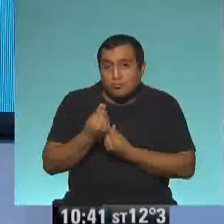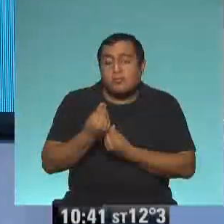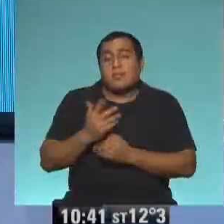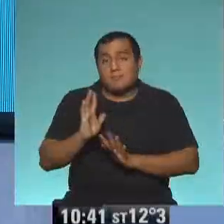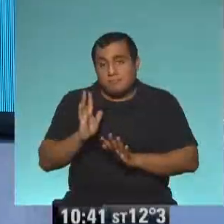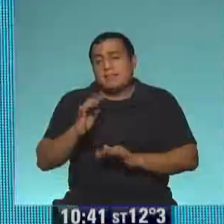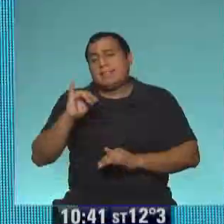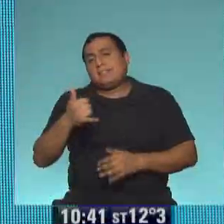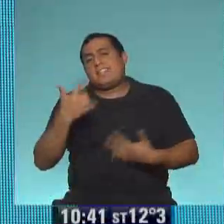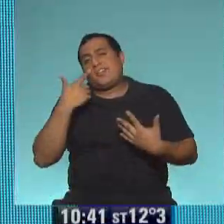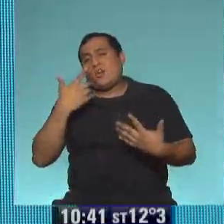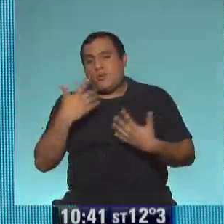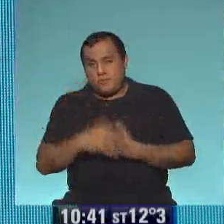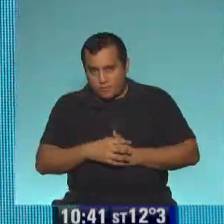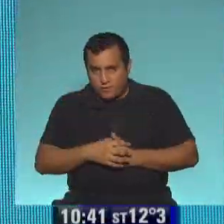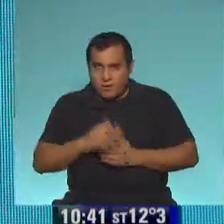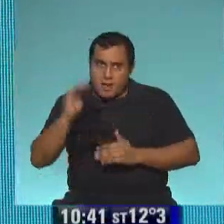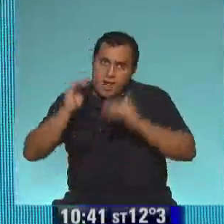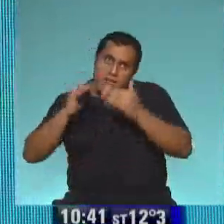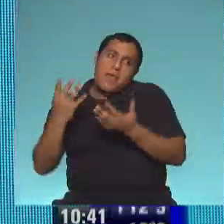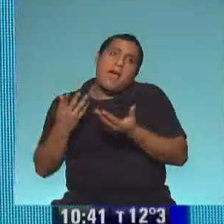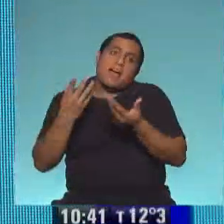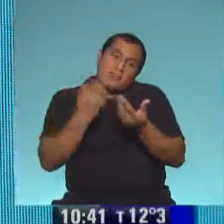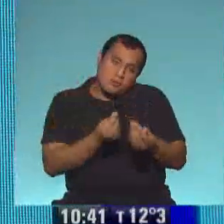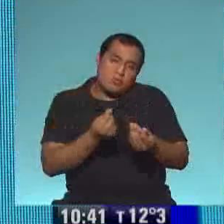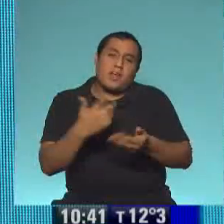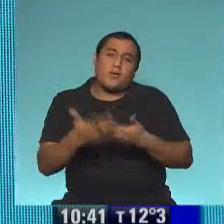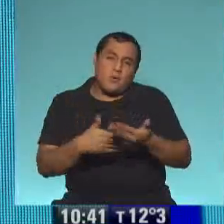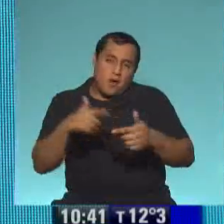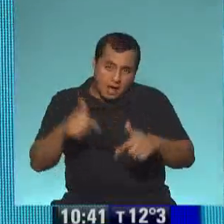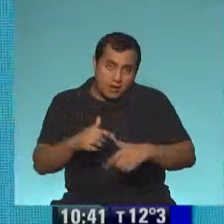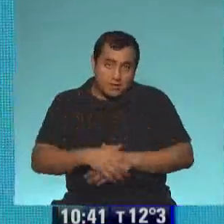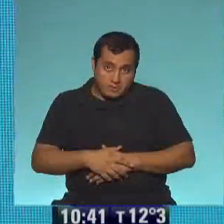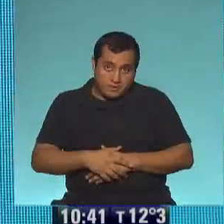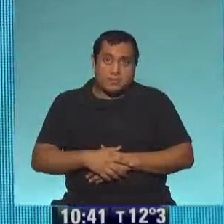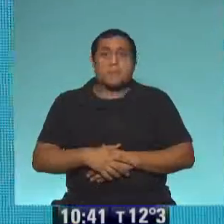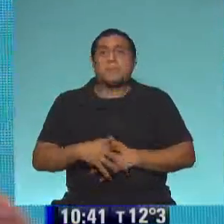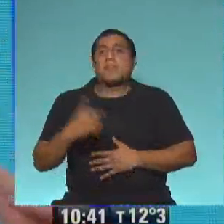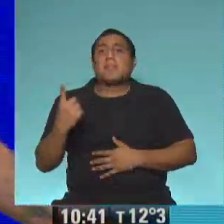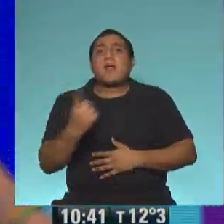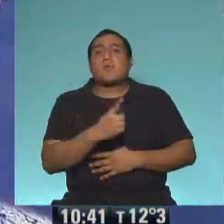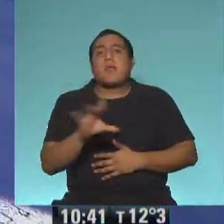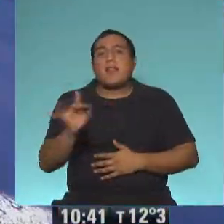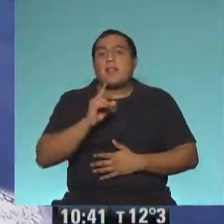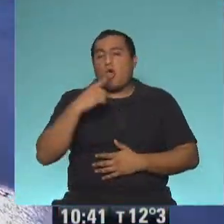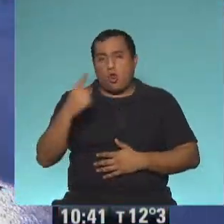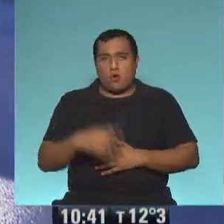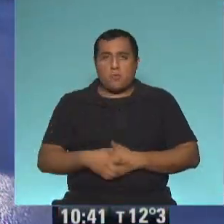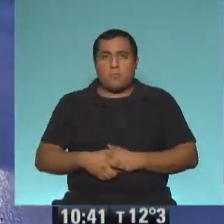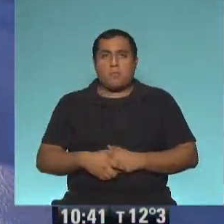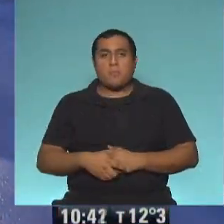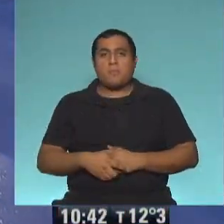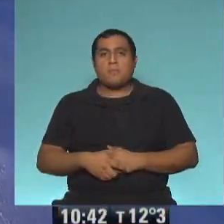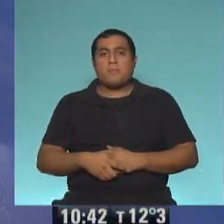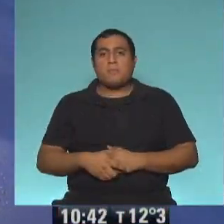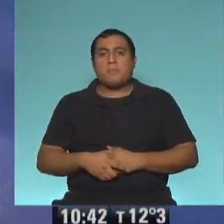Sí, exactamente. Fundamental que estén los grandes para ayudarnos en este juego. Bien. ¿Sí? Cada uno va a elegir un color. Que